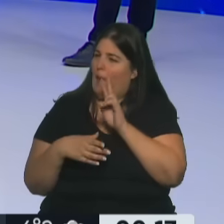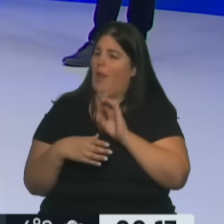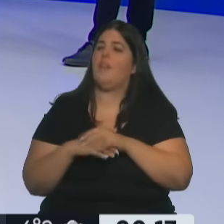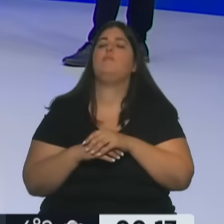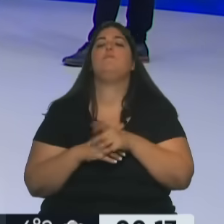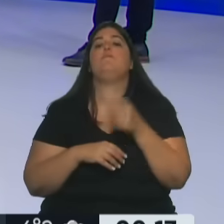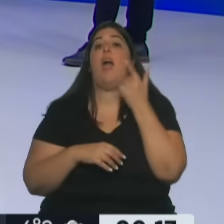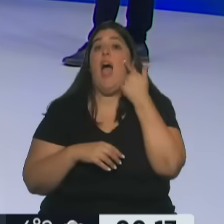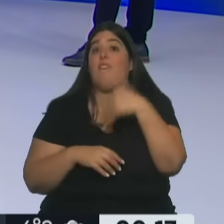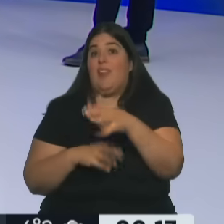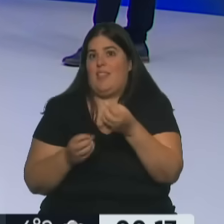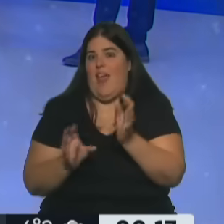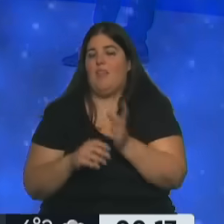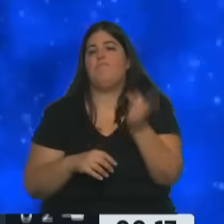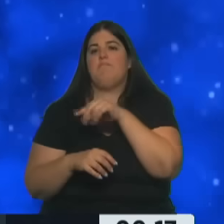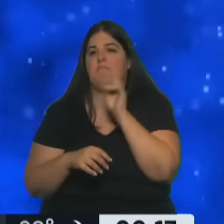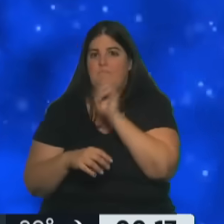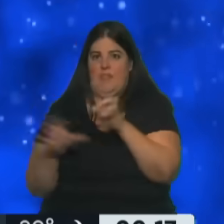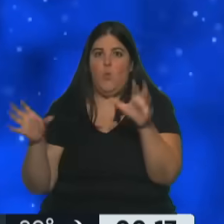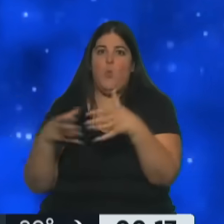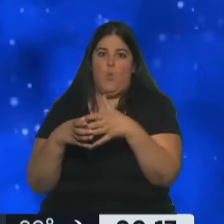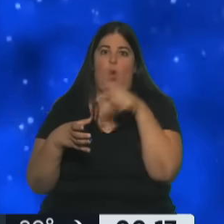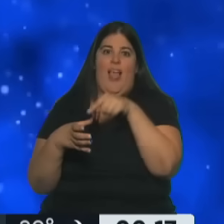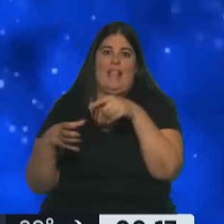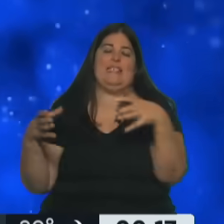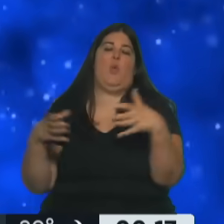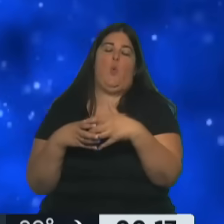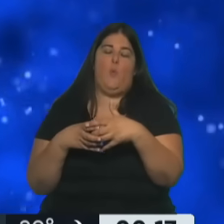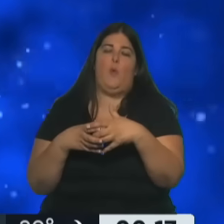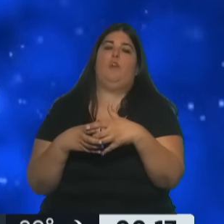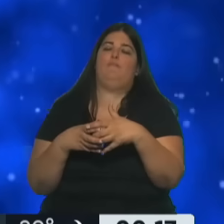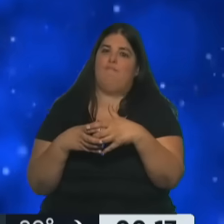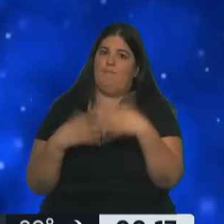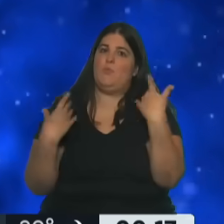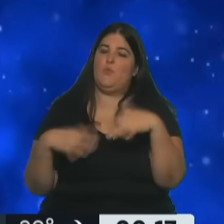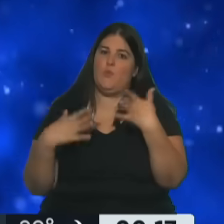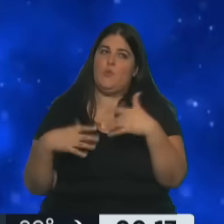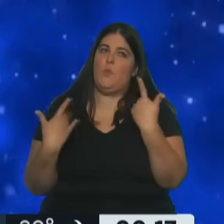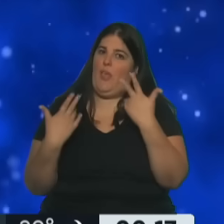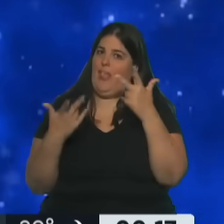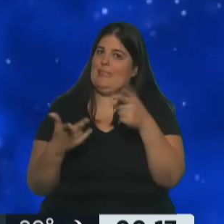pasa, y presten atención a este grupo. Este es el grupo que podemos denominar